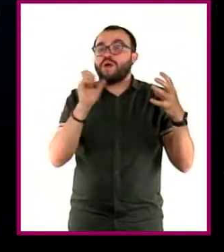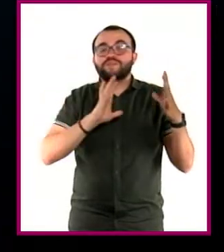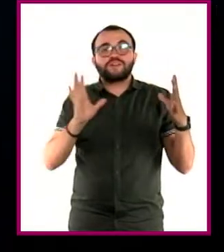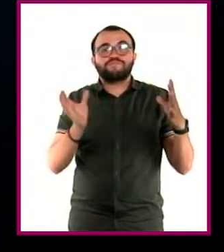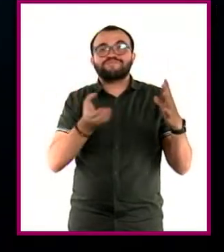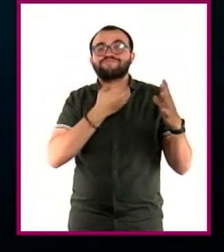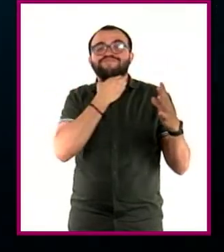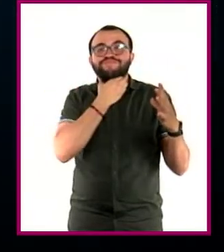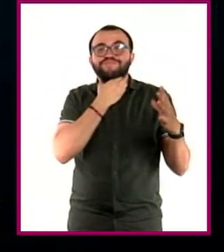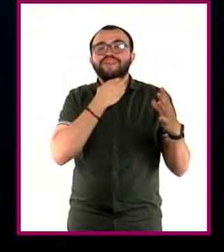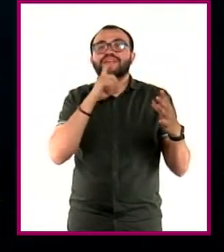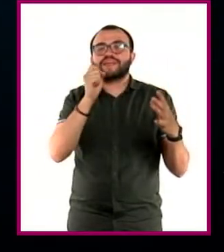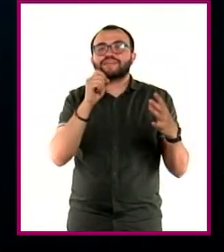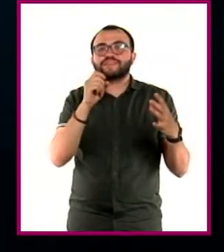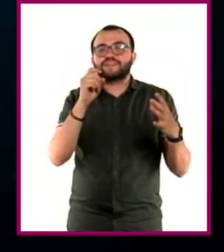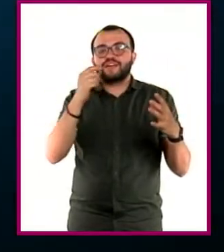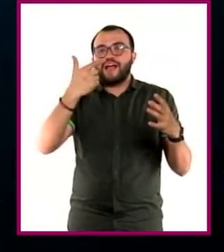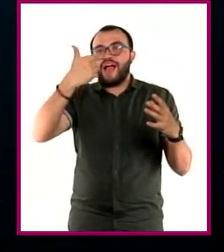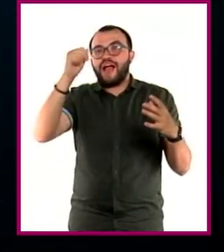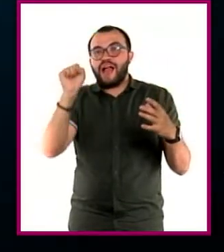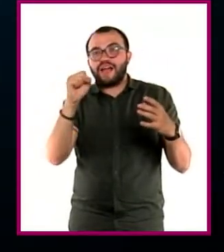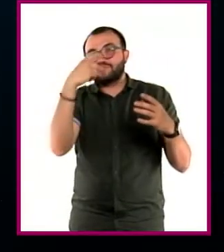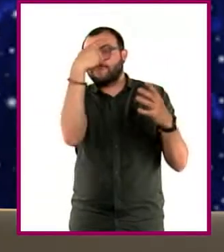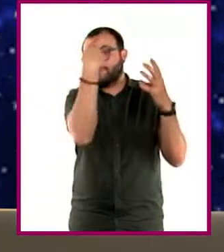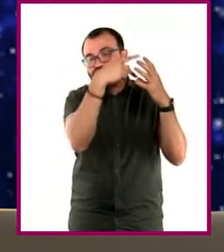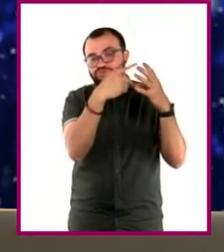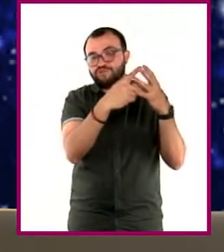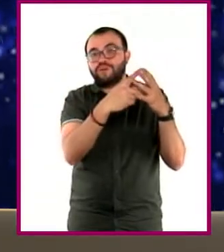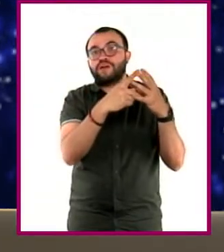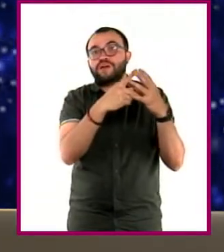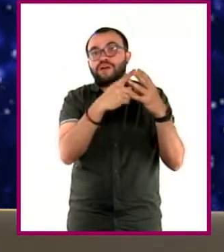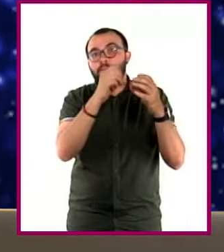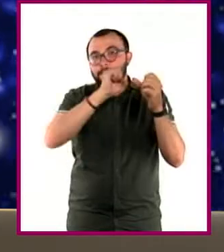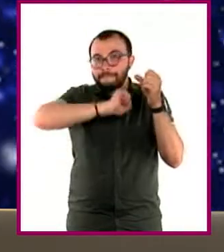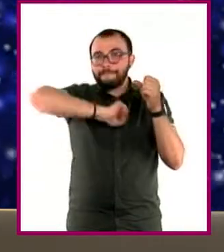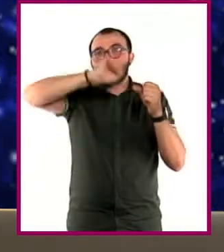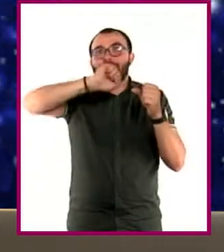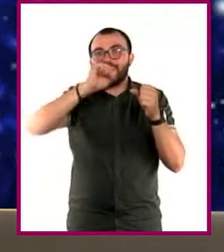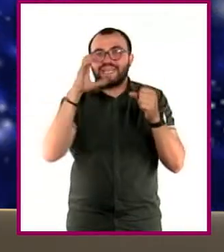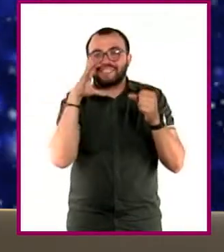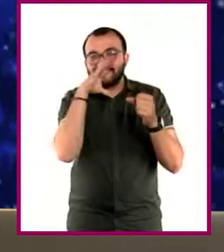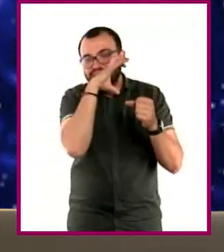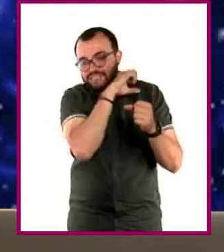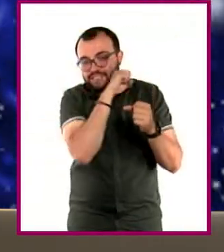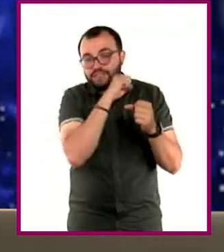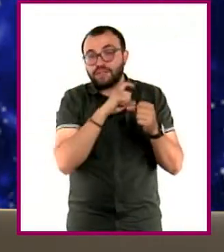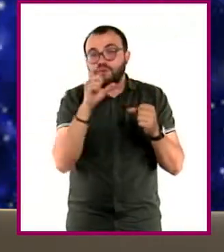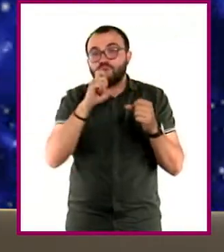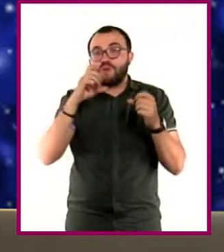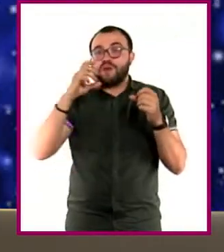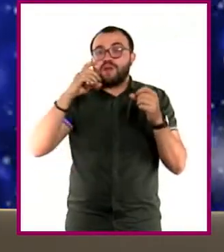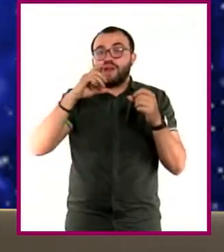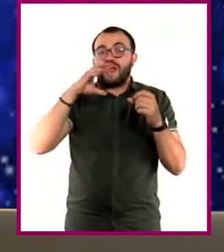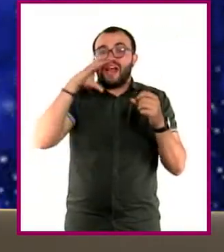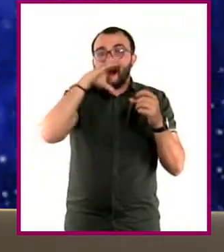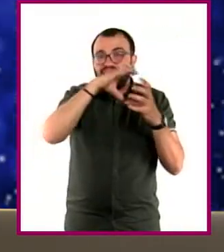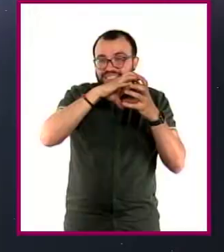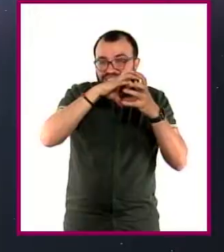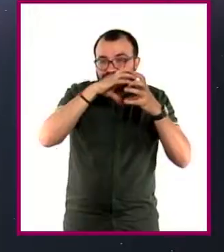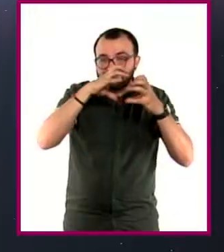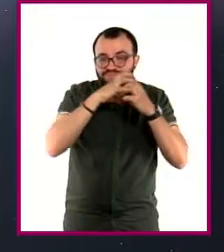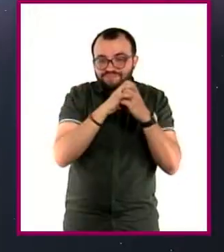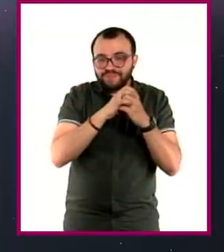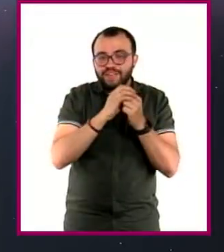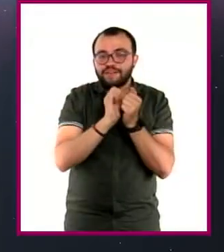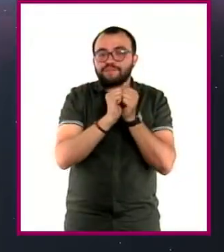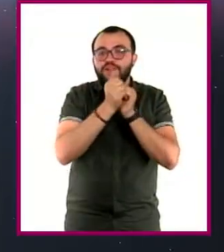la gravedad comprime el sistema y eleva su temperatura. Cuando se agota el combustible nuclear, la gravedad hace que las cenizas se